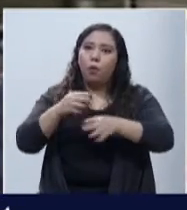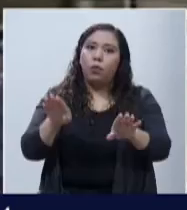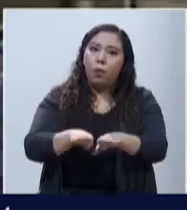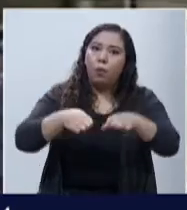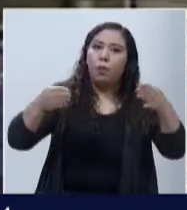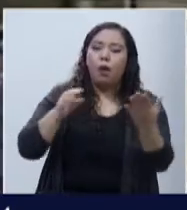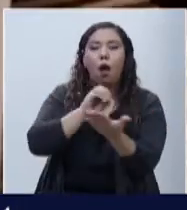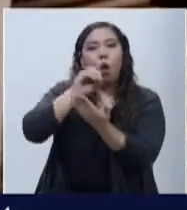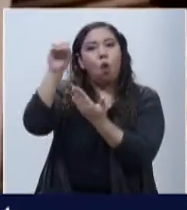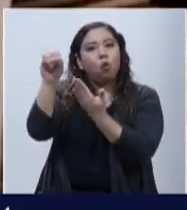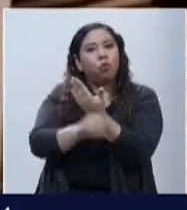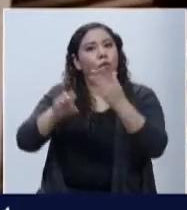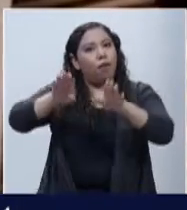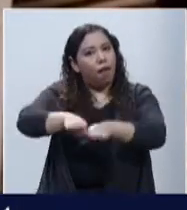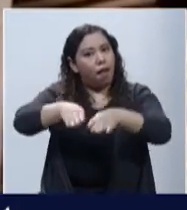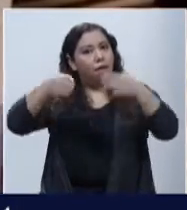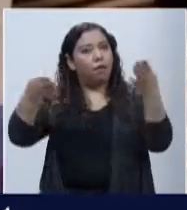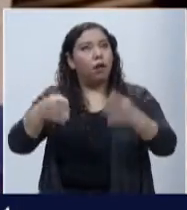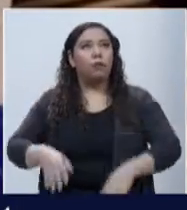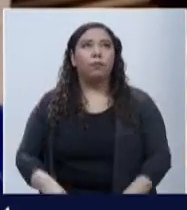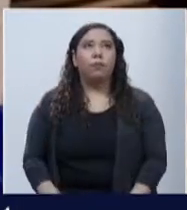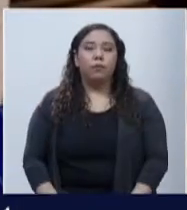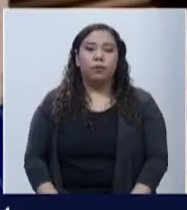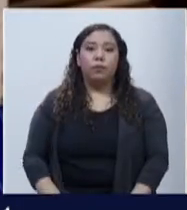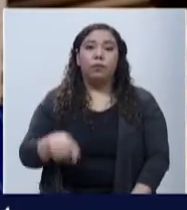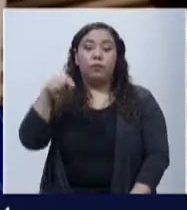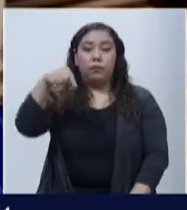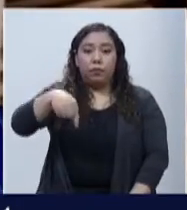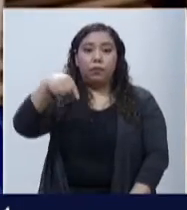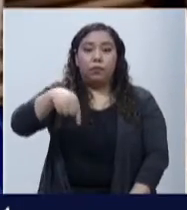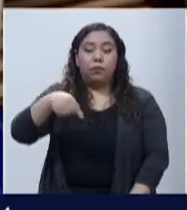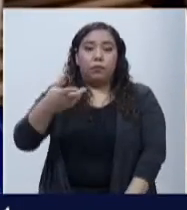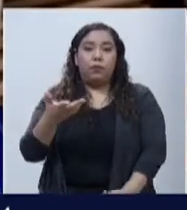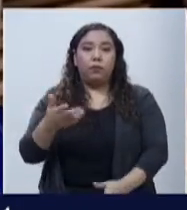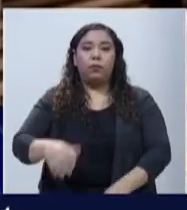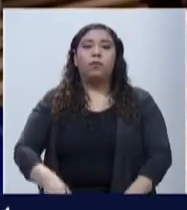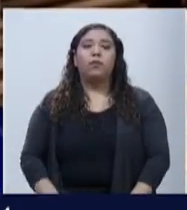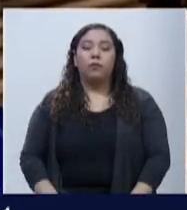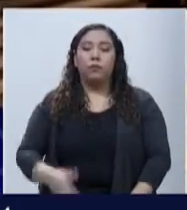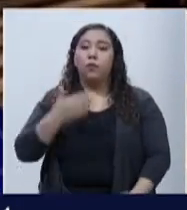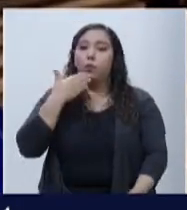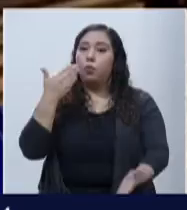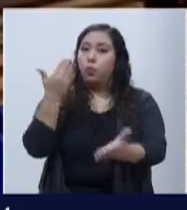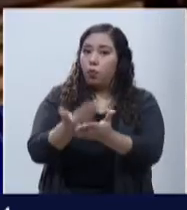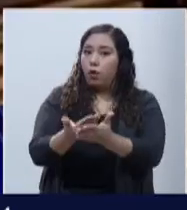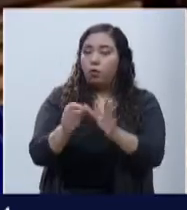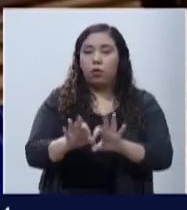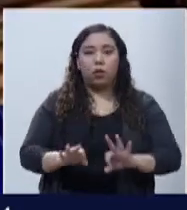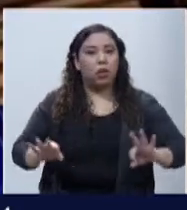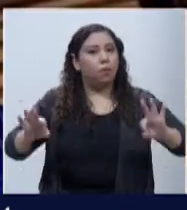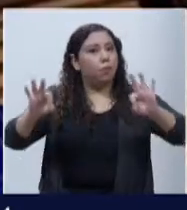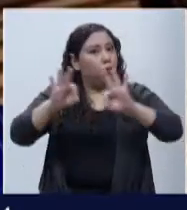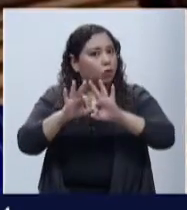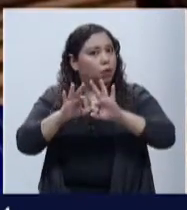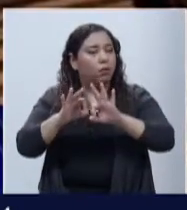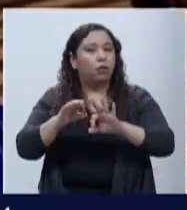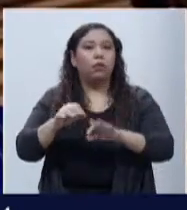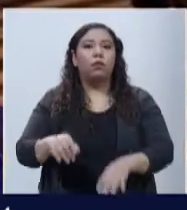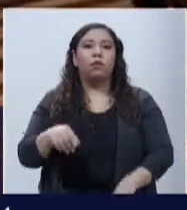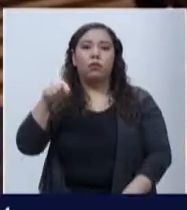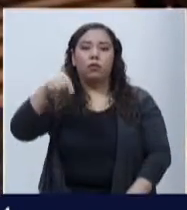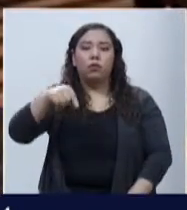mes de octubre bueno participar en este evento de mucha américas creo que es un paso importantísimo para